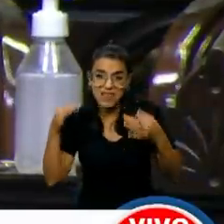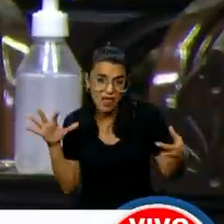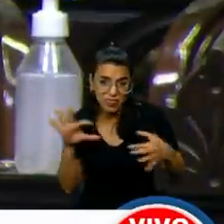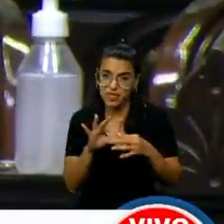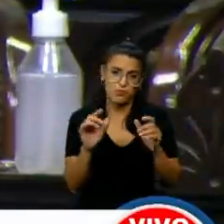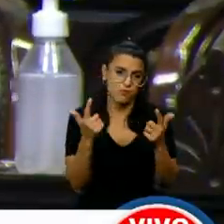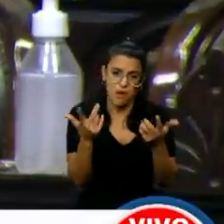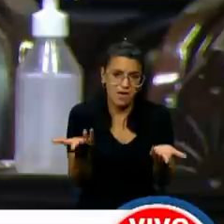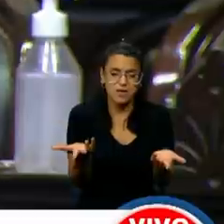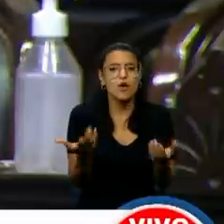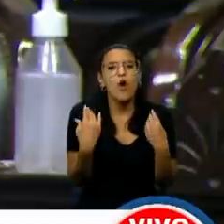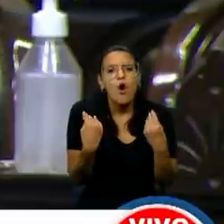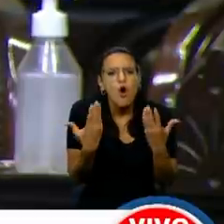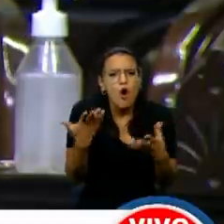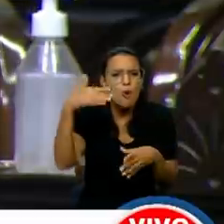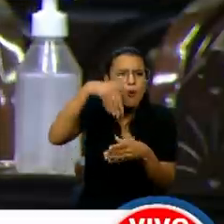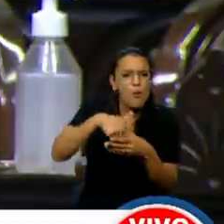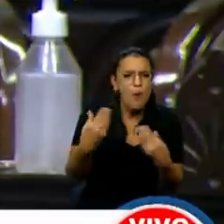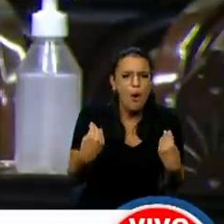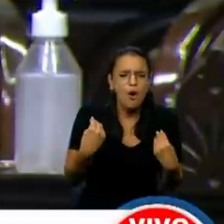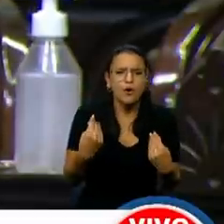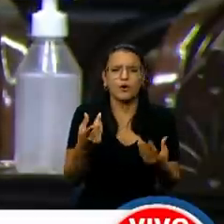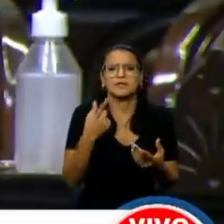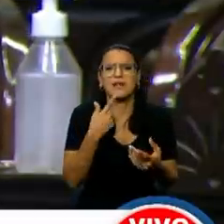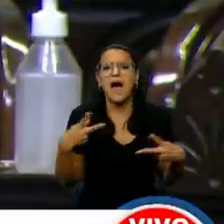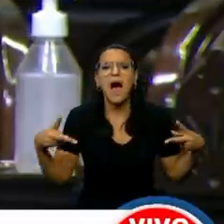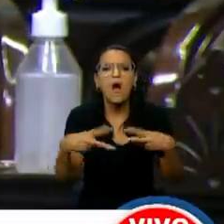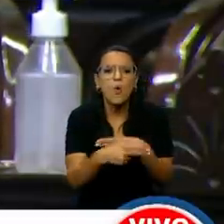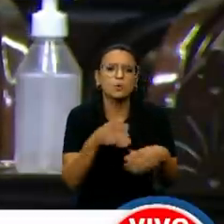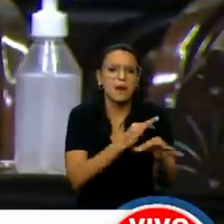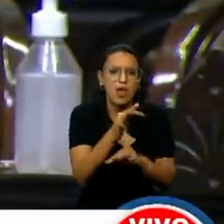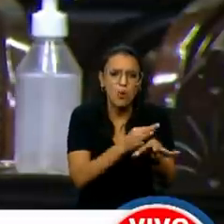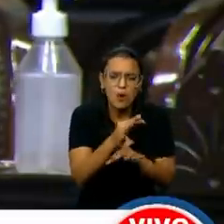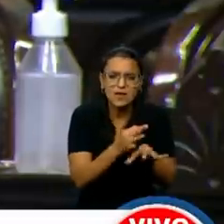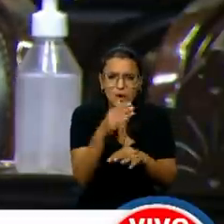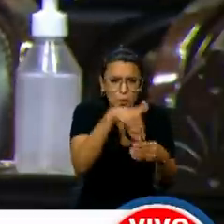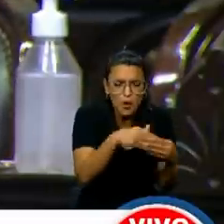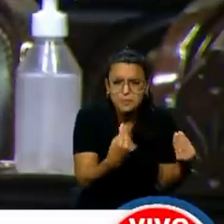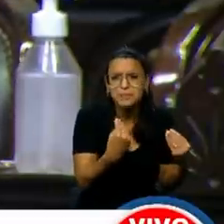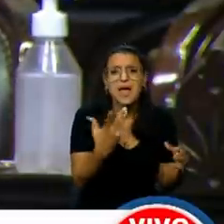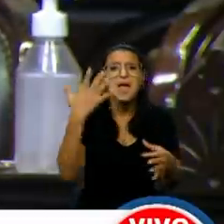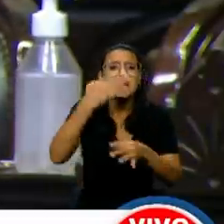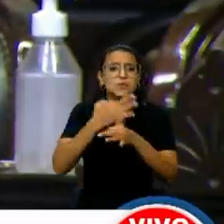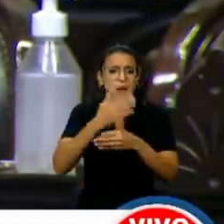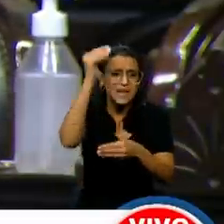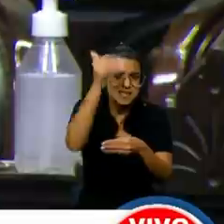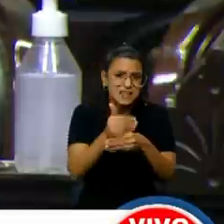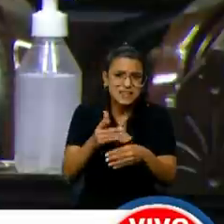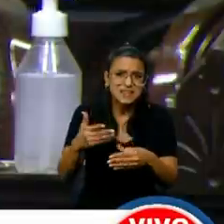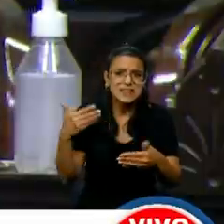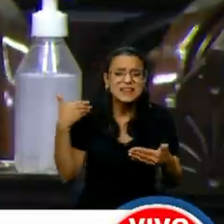cómo vamos a votar un presupuesto de ajuste para la educación después de que tuvieron las escuelas cerradas por tanto